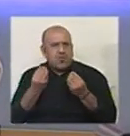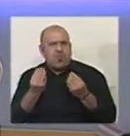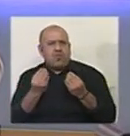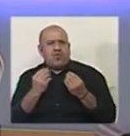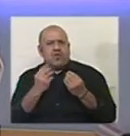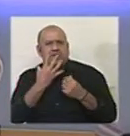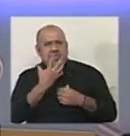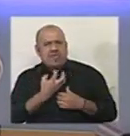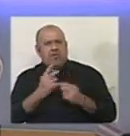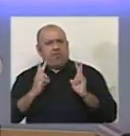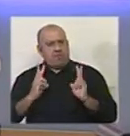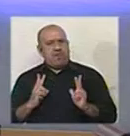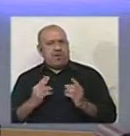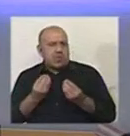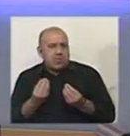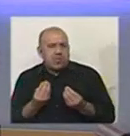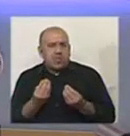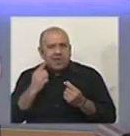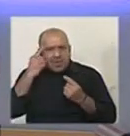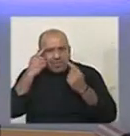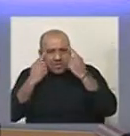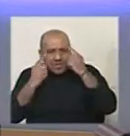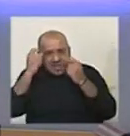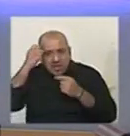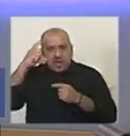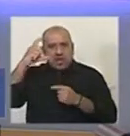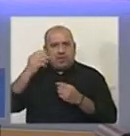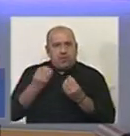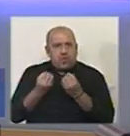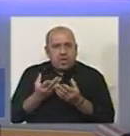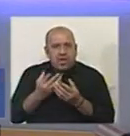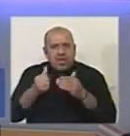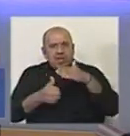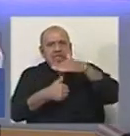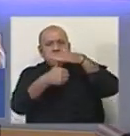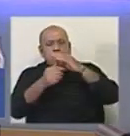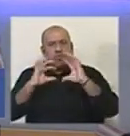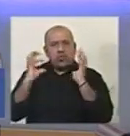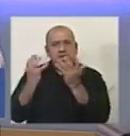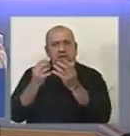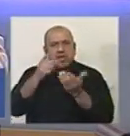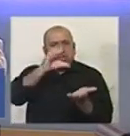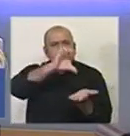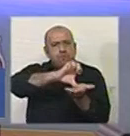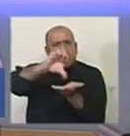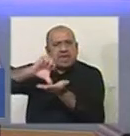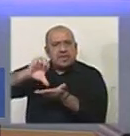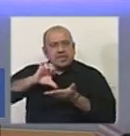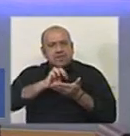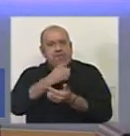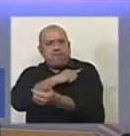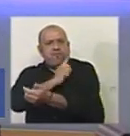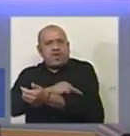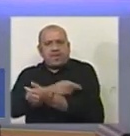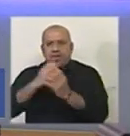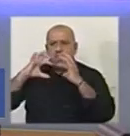está la coherencia, ¿no? Por otra parte, de los líderes mundiales, de esos países tan poderosos, de las economías fuertes del